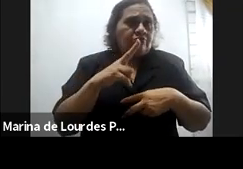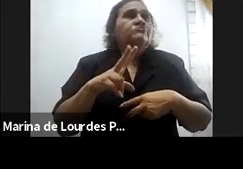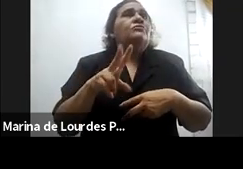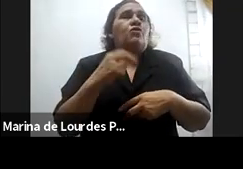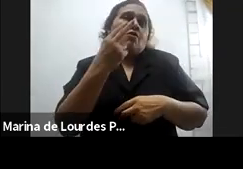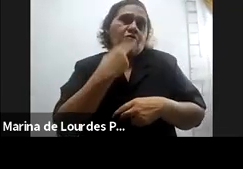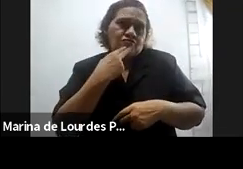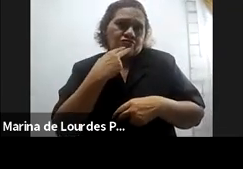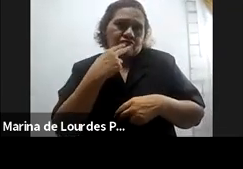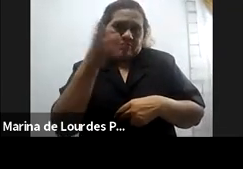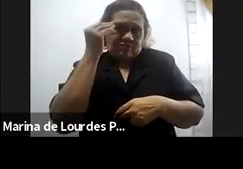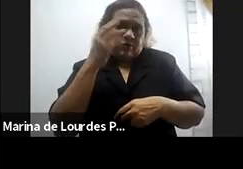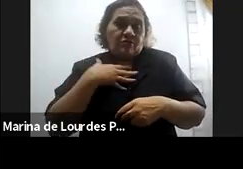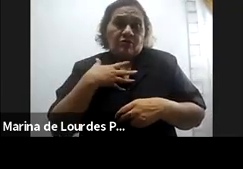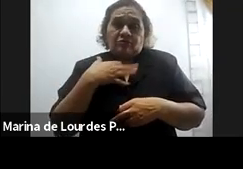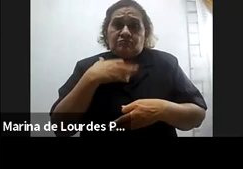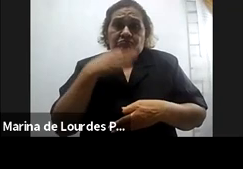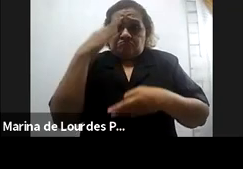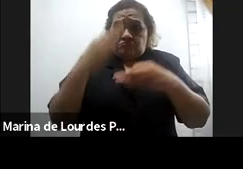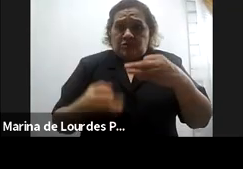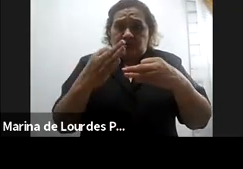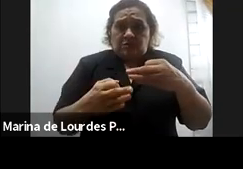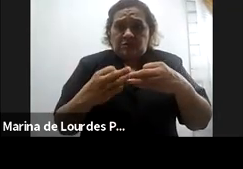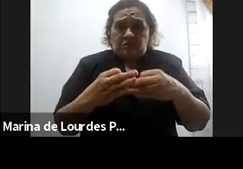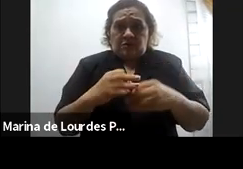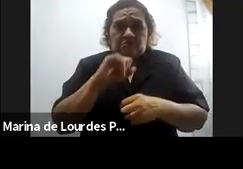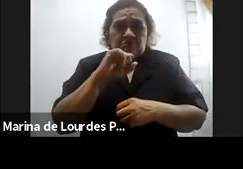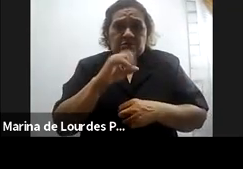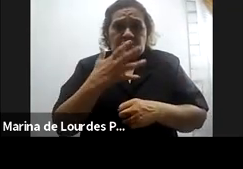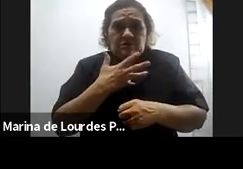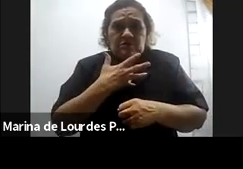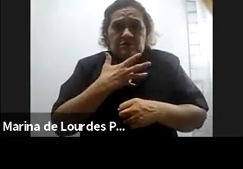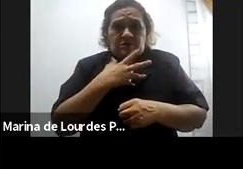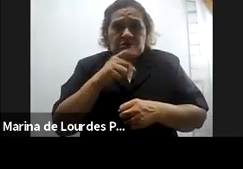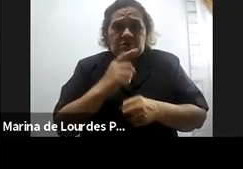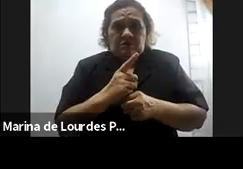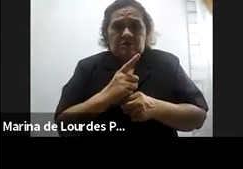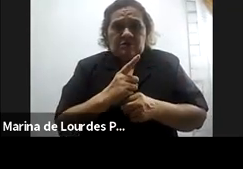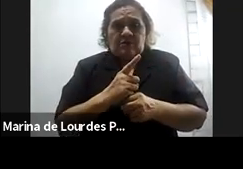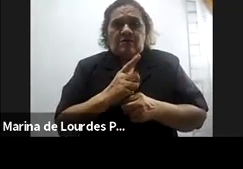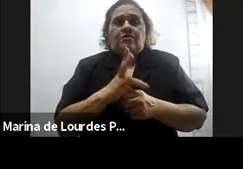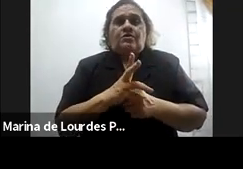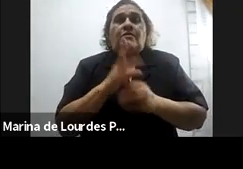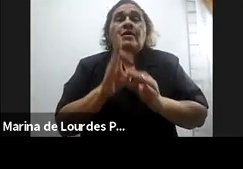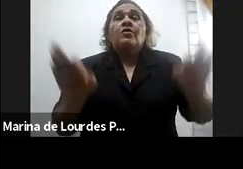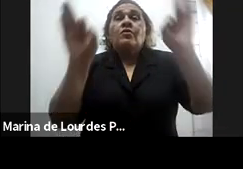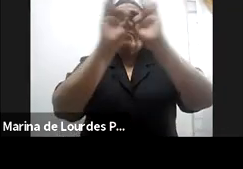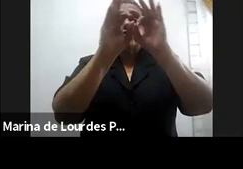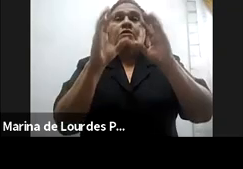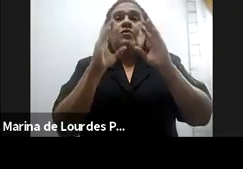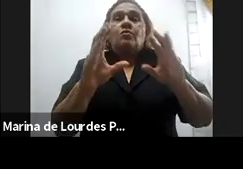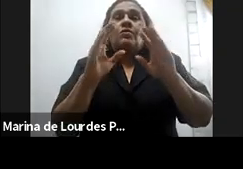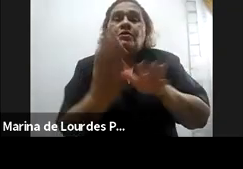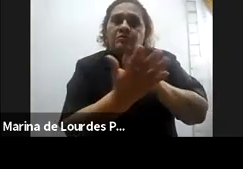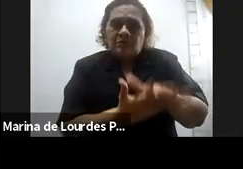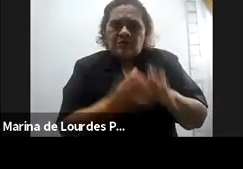con esto yo concluyo, ¿no? Ahora sí que si tienes diabetes, cuida tus pies, eso será lo más importante, ¿no? Así que pues muchísimas gracias por